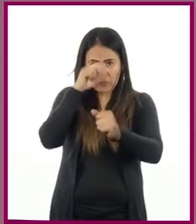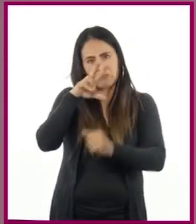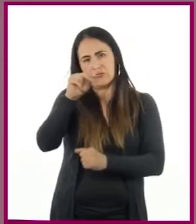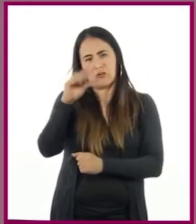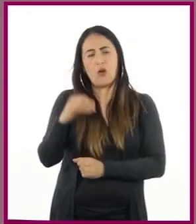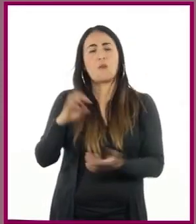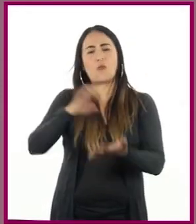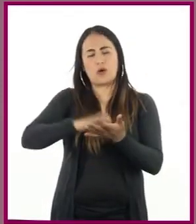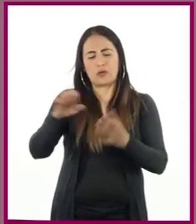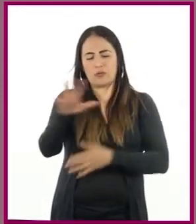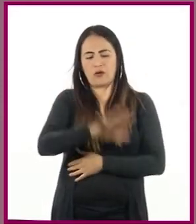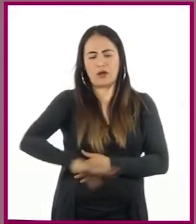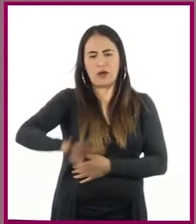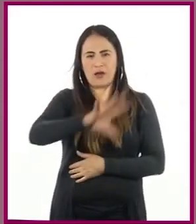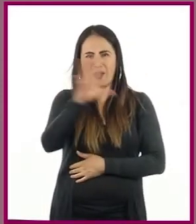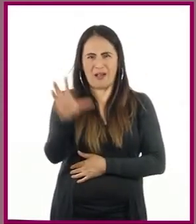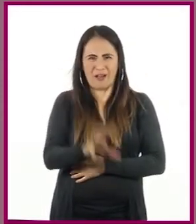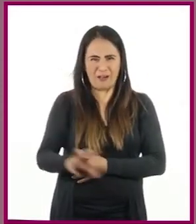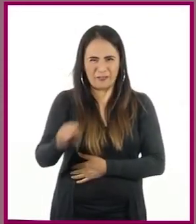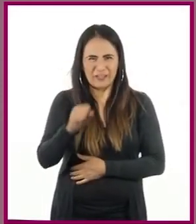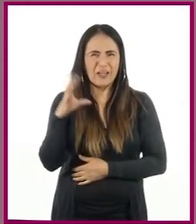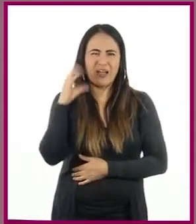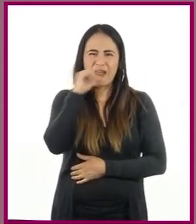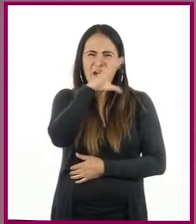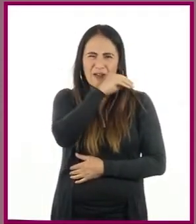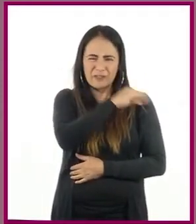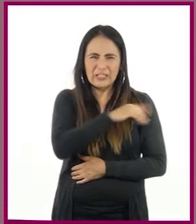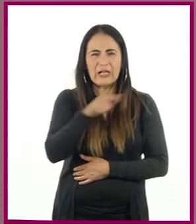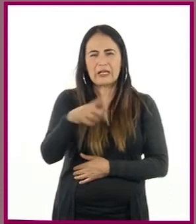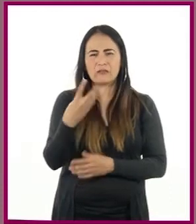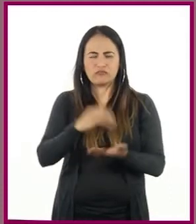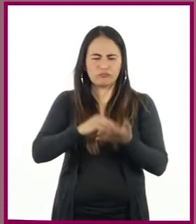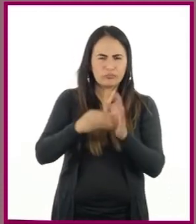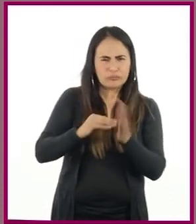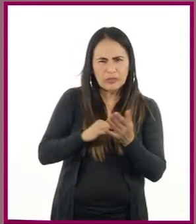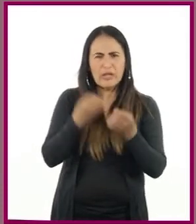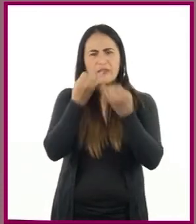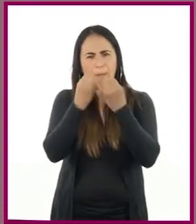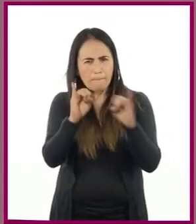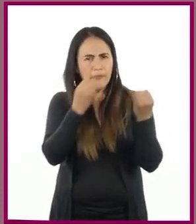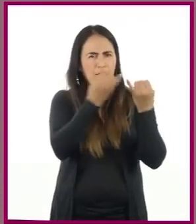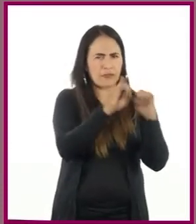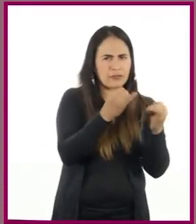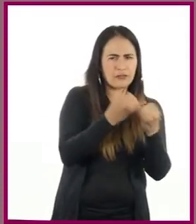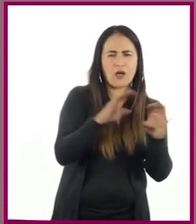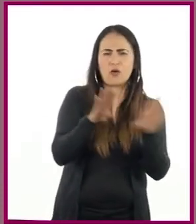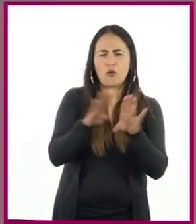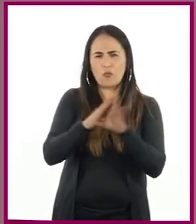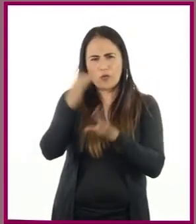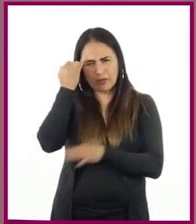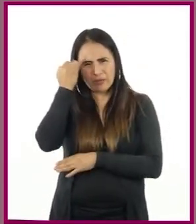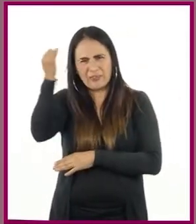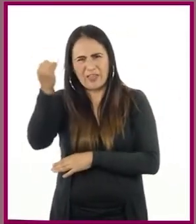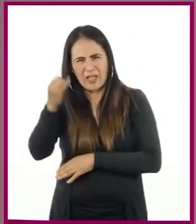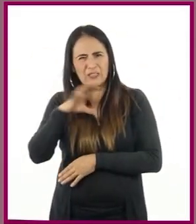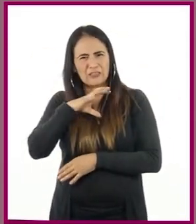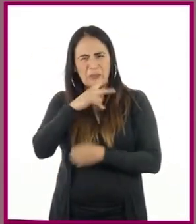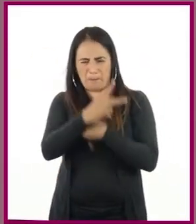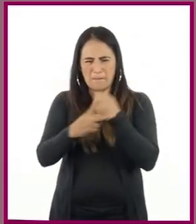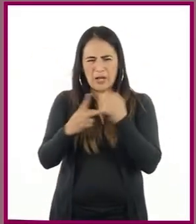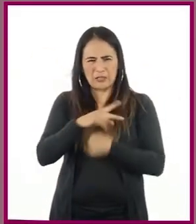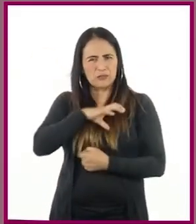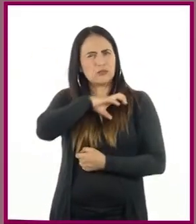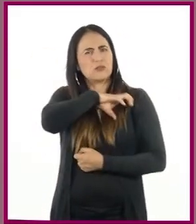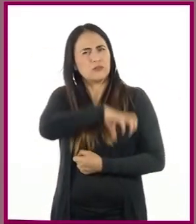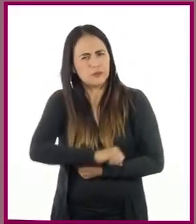países emprendieron sus procesos de independencia y descolonización, adoptando ideas nacionalistas que afirmaban sus